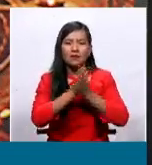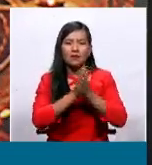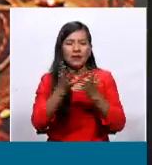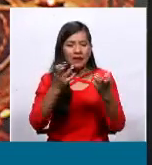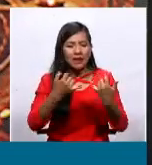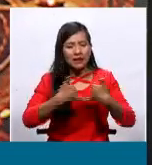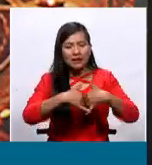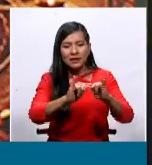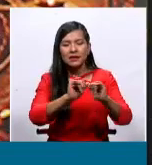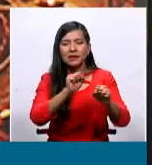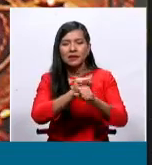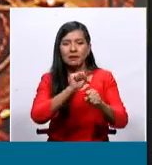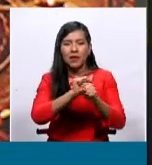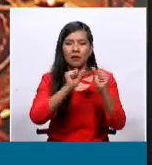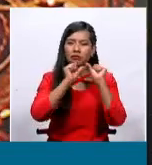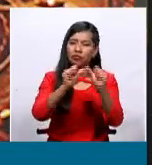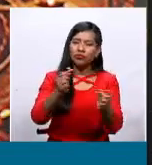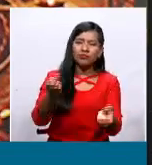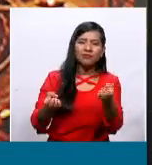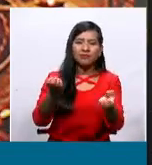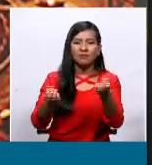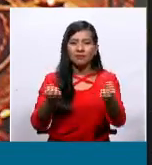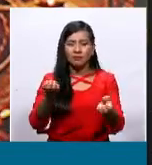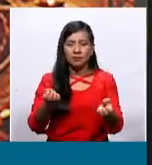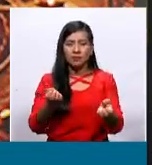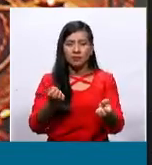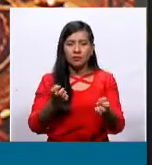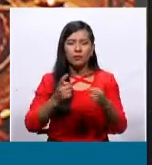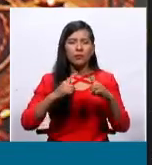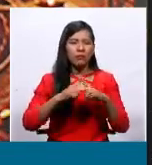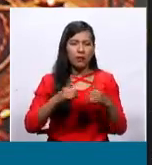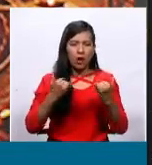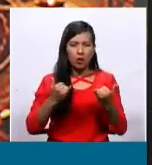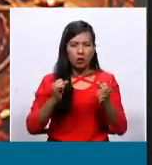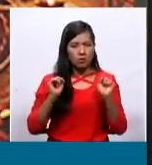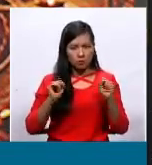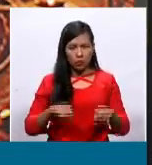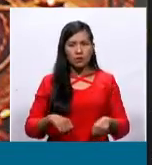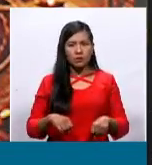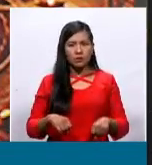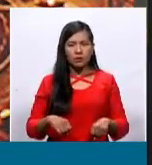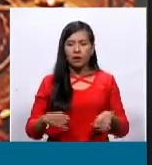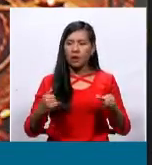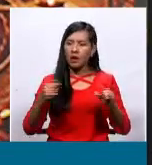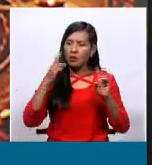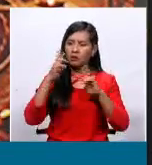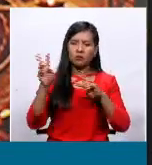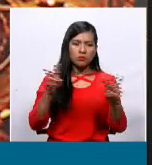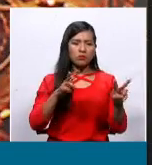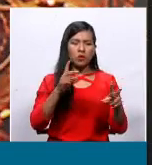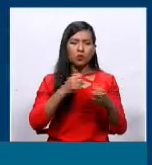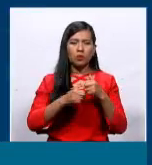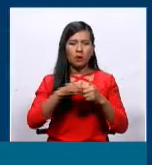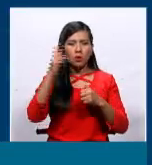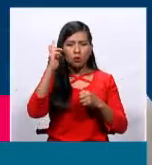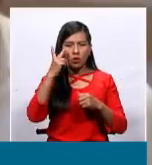volver a manejar algún marco de estabilidad. ¿Esto es posible en los márgenes políticos que explicas